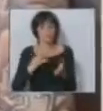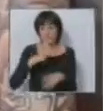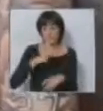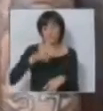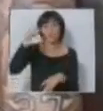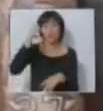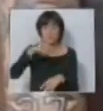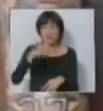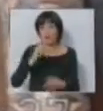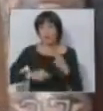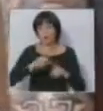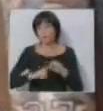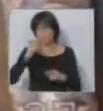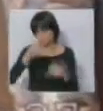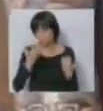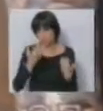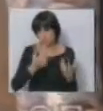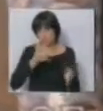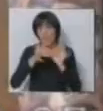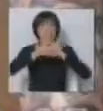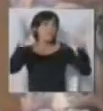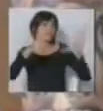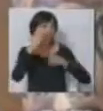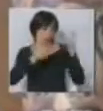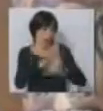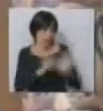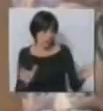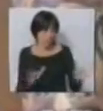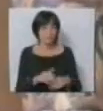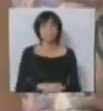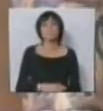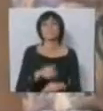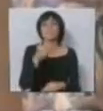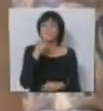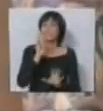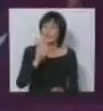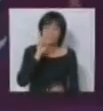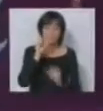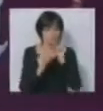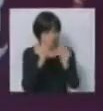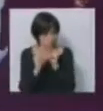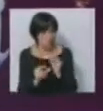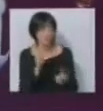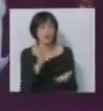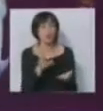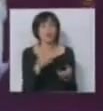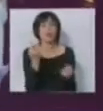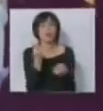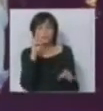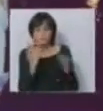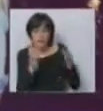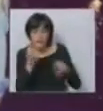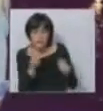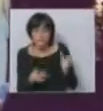hay un montón de cosas que acá uno entiende y vamos a ver qué es lo que ocurre con el tema del divorcio. Eso habrá, estarán evaluando estas